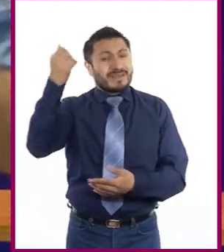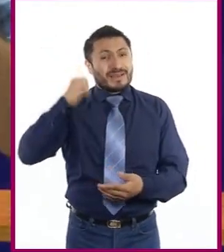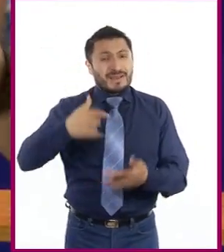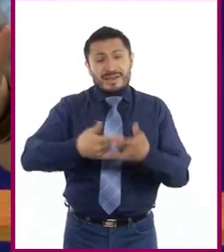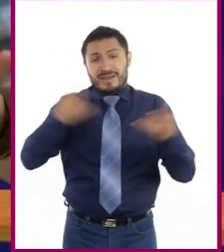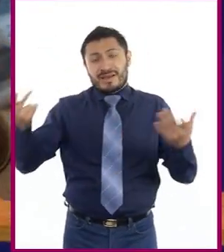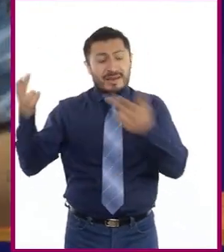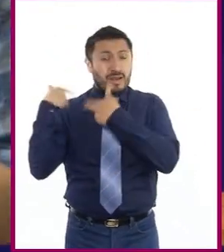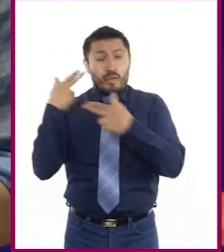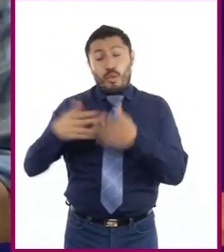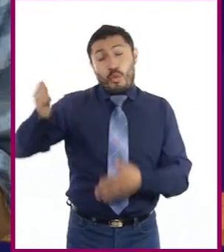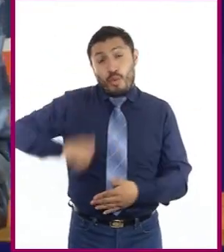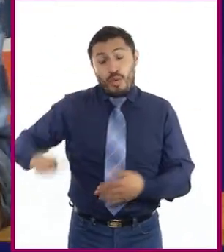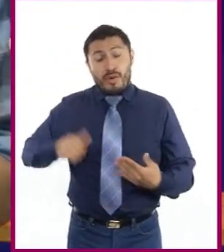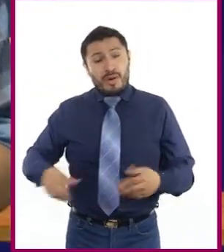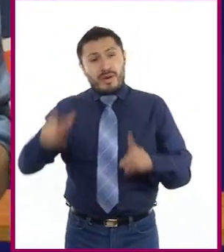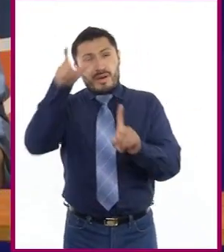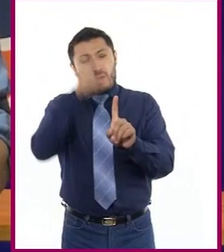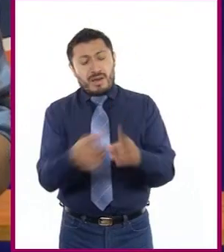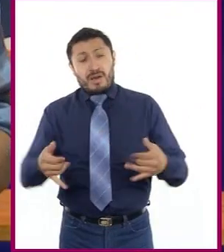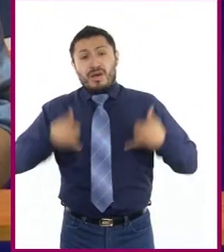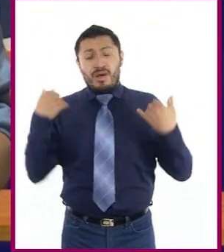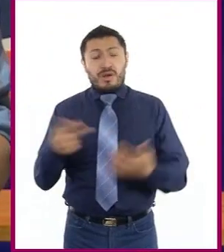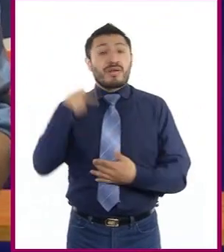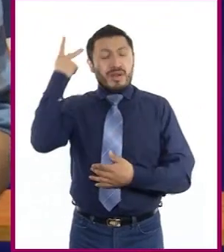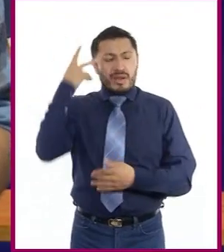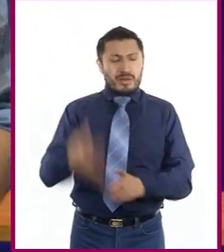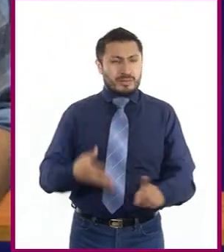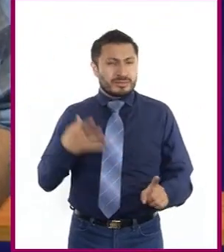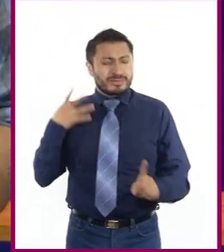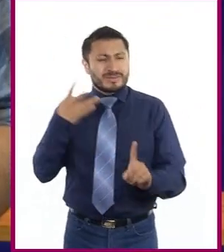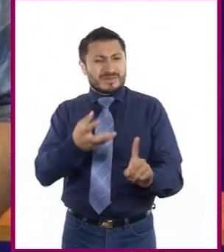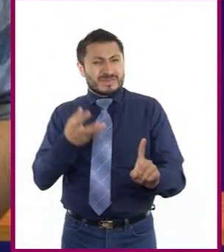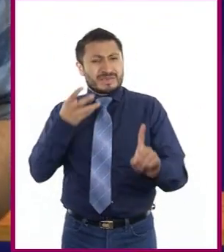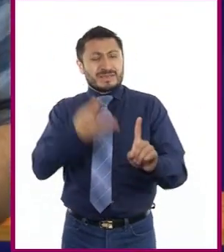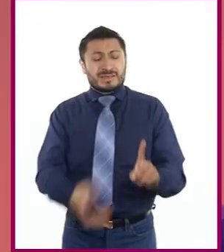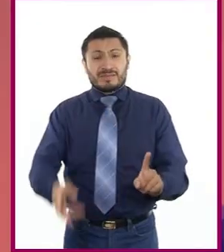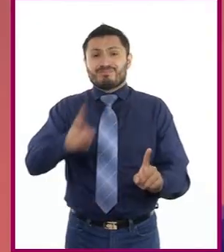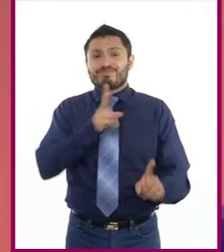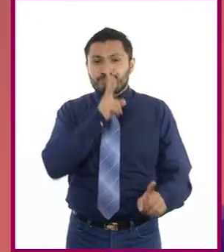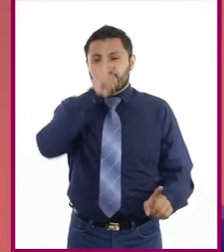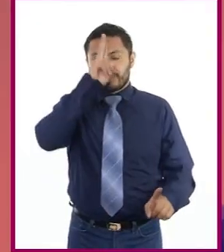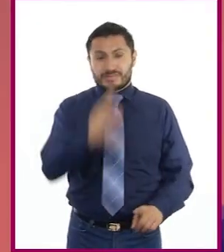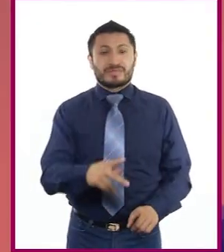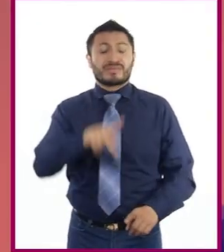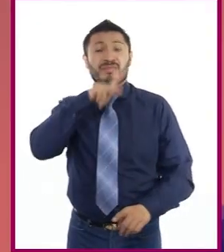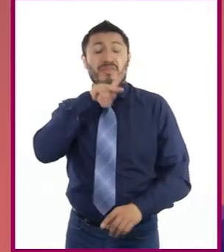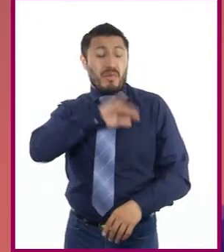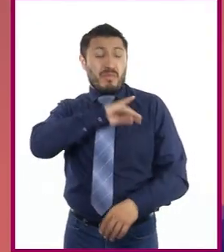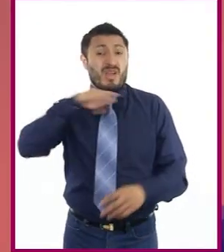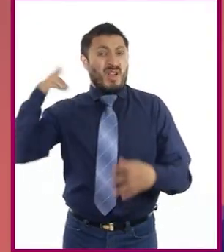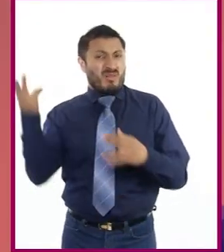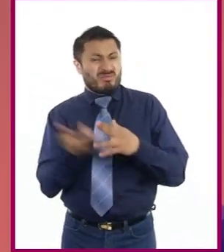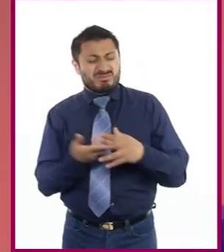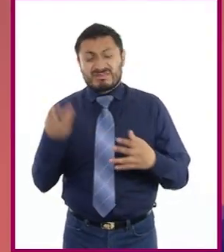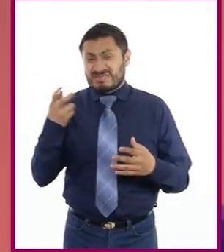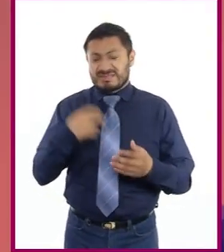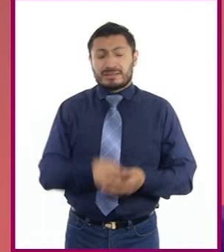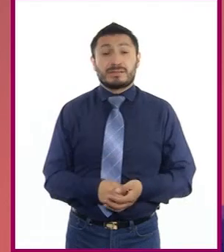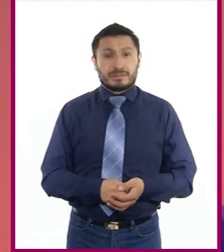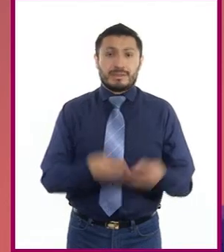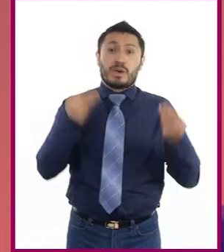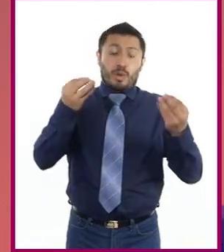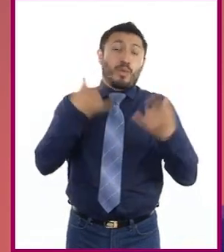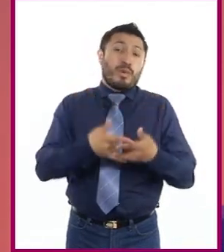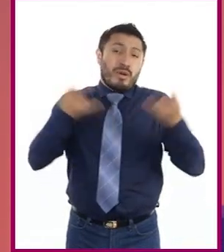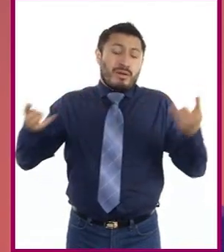un joven príncipe que se obsesionó con vengar el asesinato de su padre. Así es. Muchas historias de